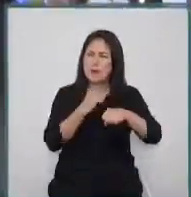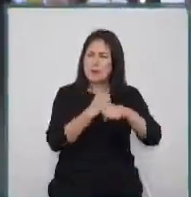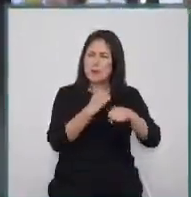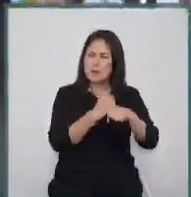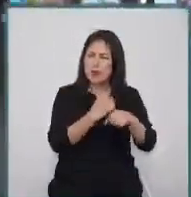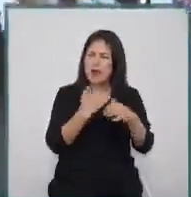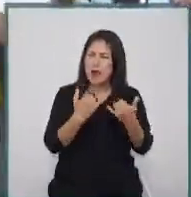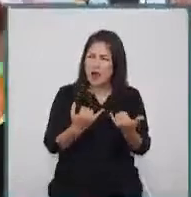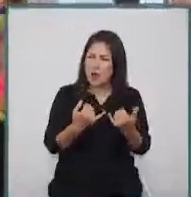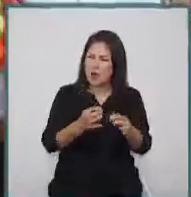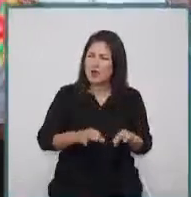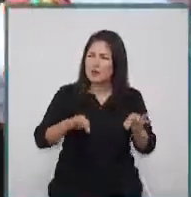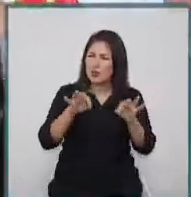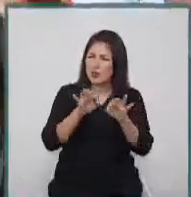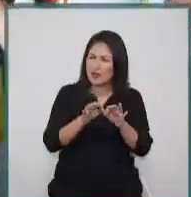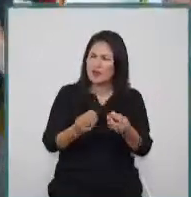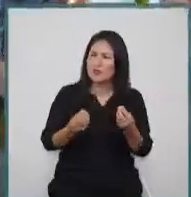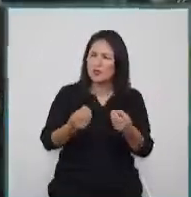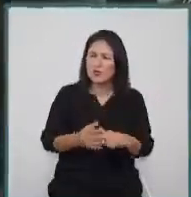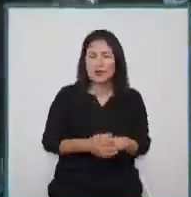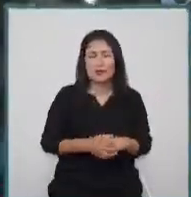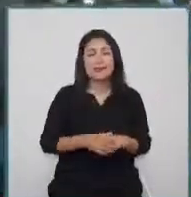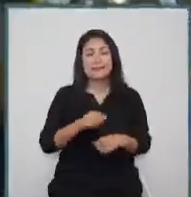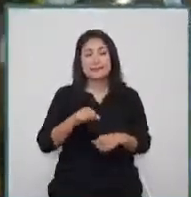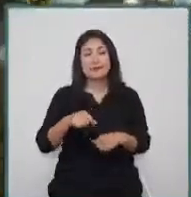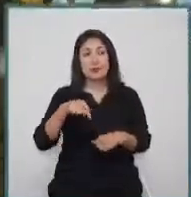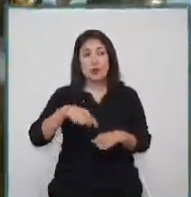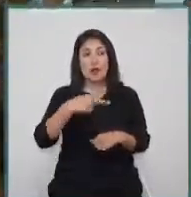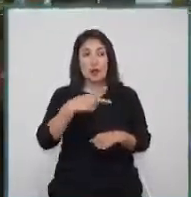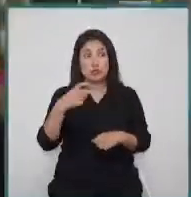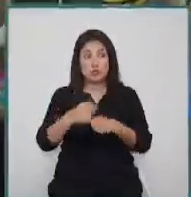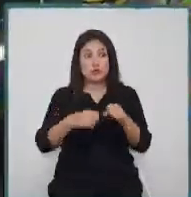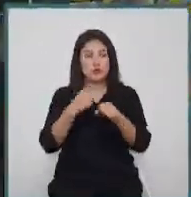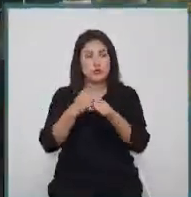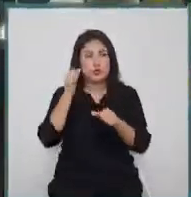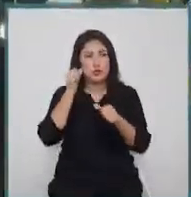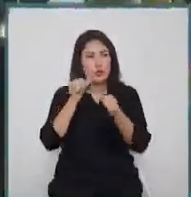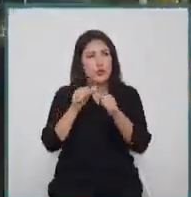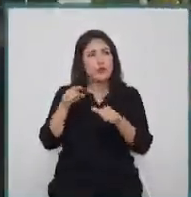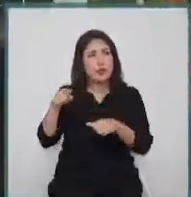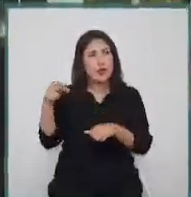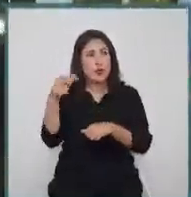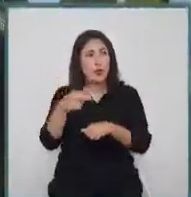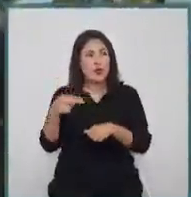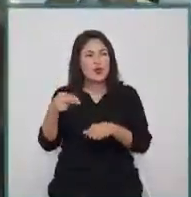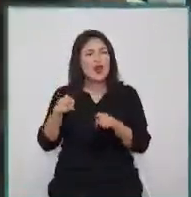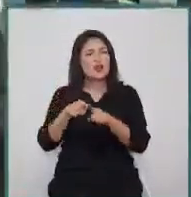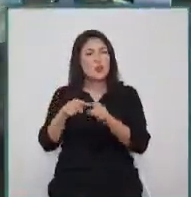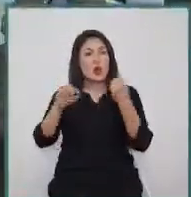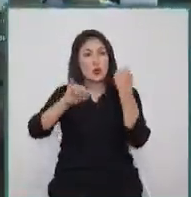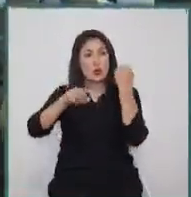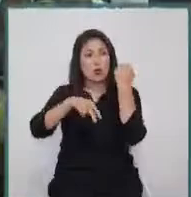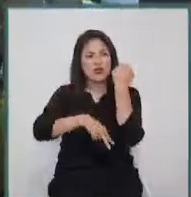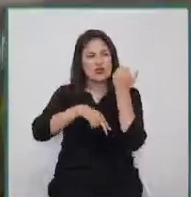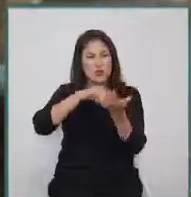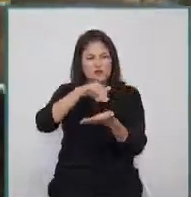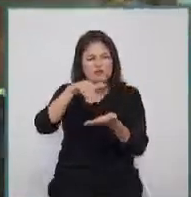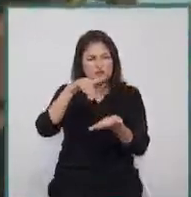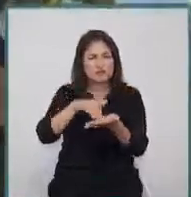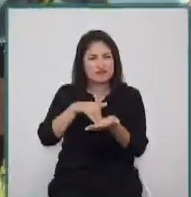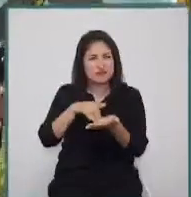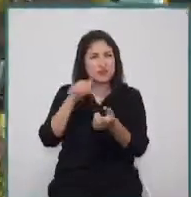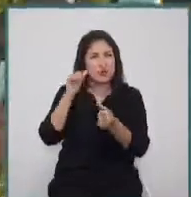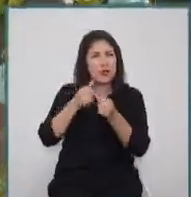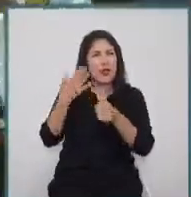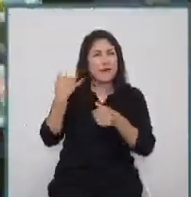ahora en estos tiempos y más en este año de nuestro bicentenario? Ah, sí, bicentenario. Naturalmente Huancayo es casi capital de Junín. Esta